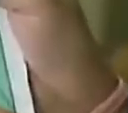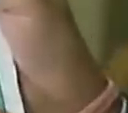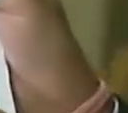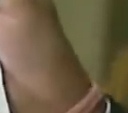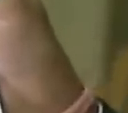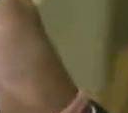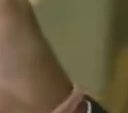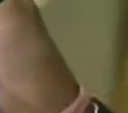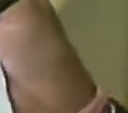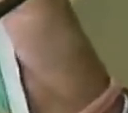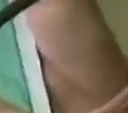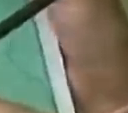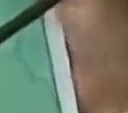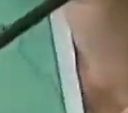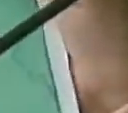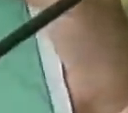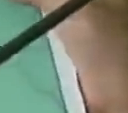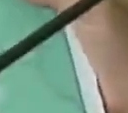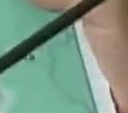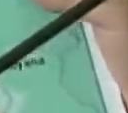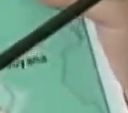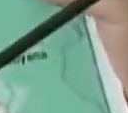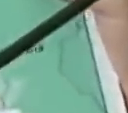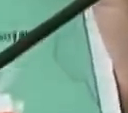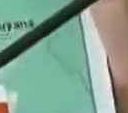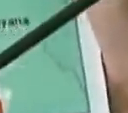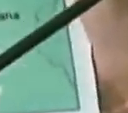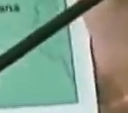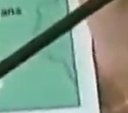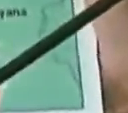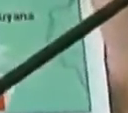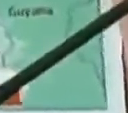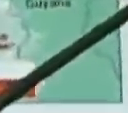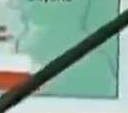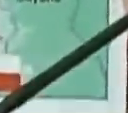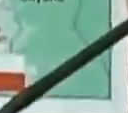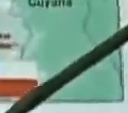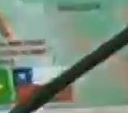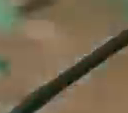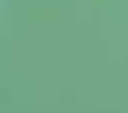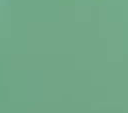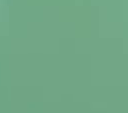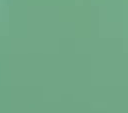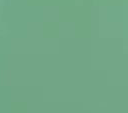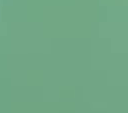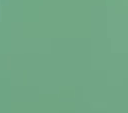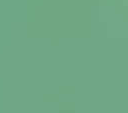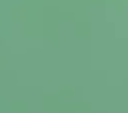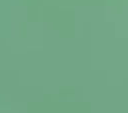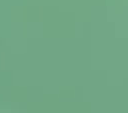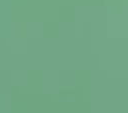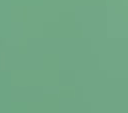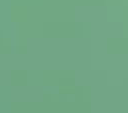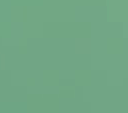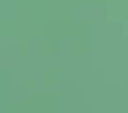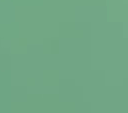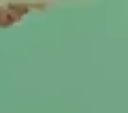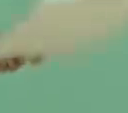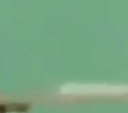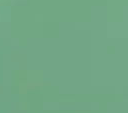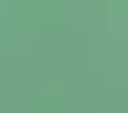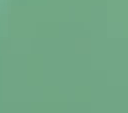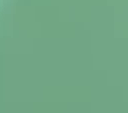Todo eso amparado, todo eso cuidado por el psicópata de Jair Bolsonaro. Esta es la tenaza. A eso se le